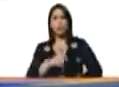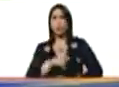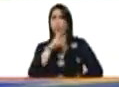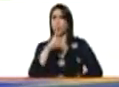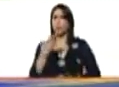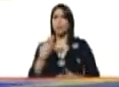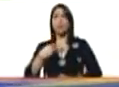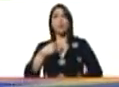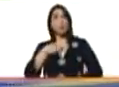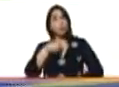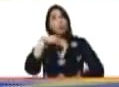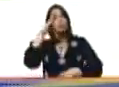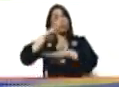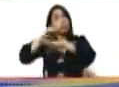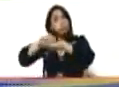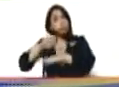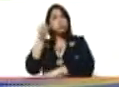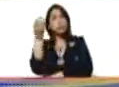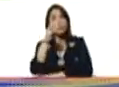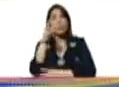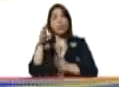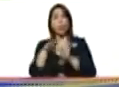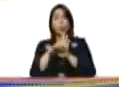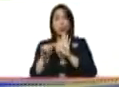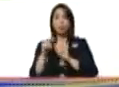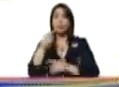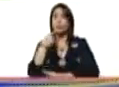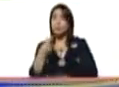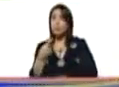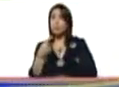Yo se lo dije a la Asamblea Constituyente.